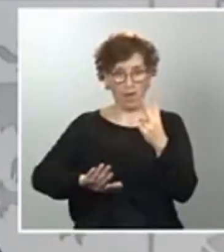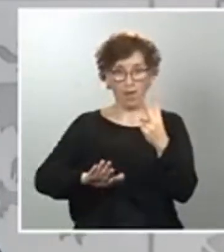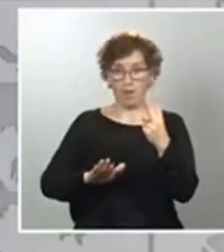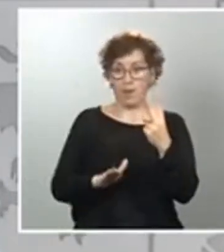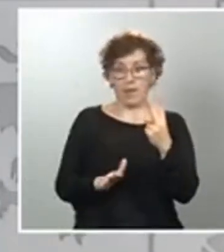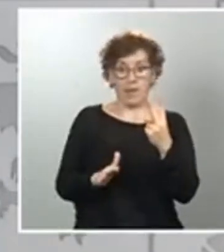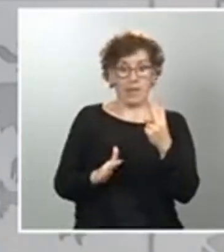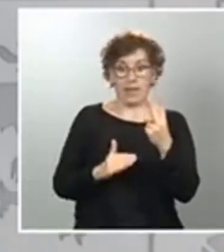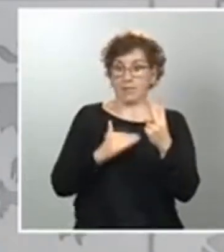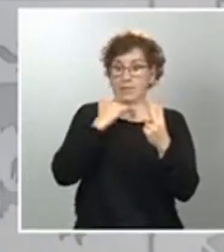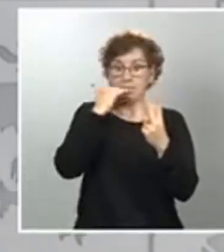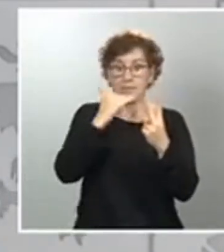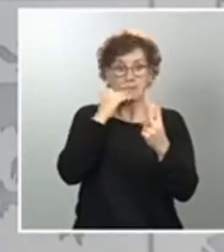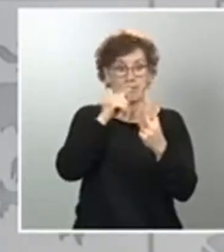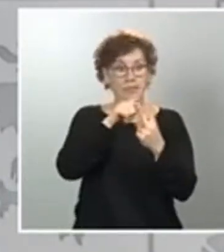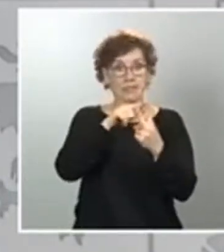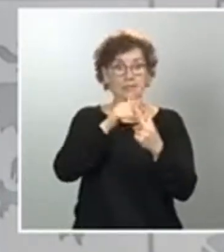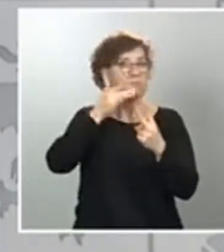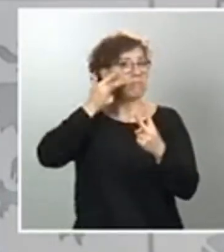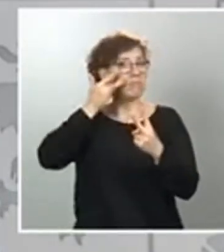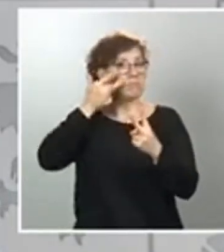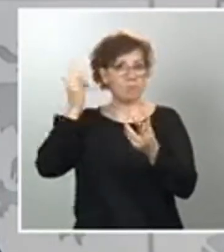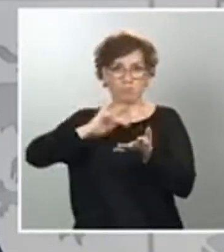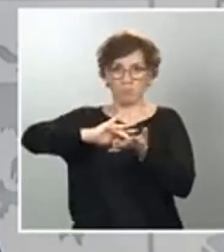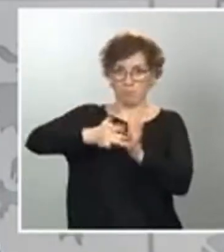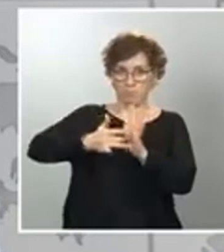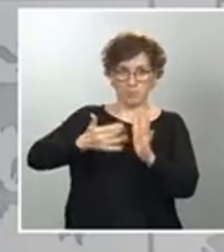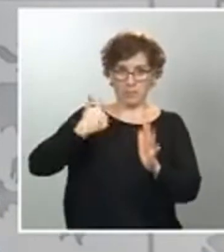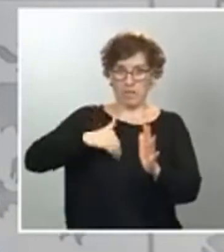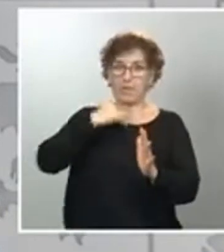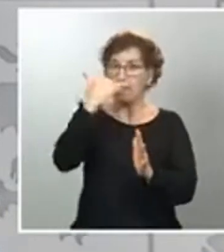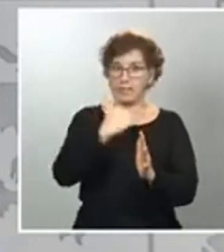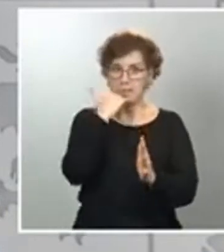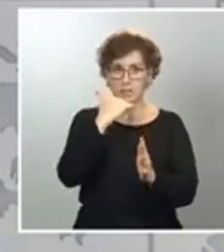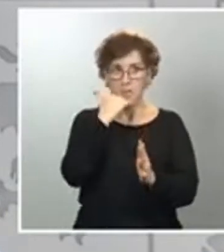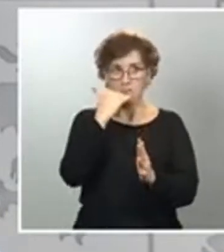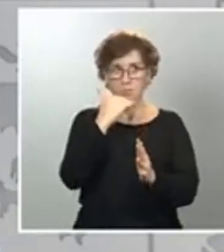con la primera de esas líneas de 20.000 millones de euros. La práctica totalidad de